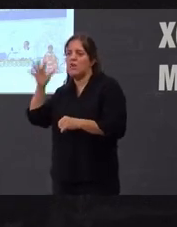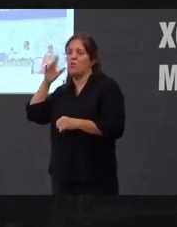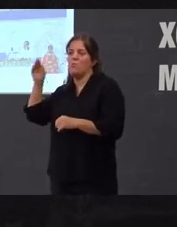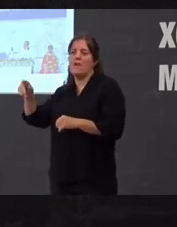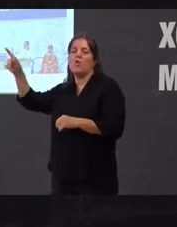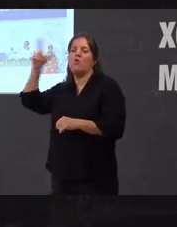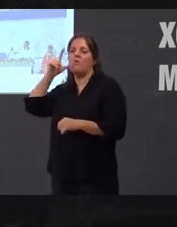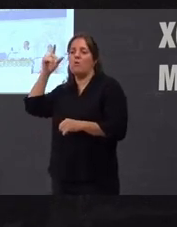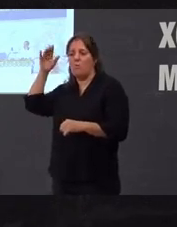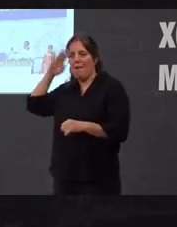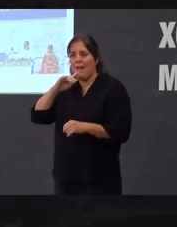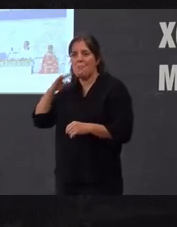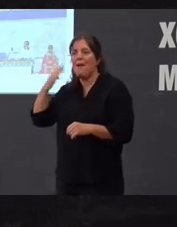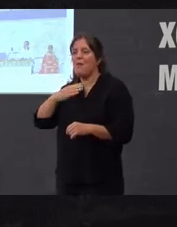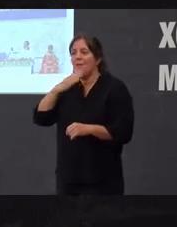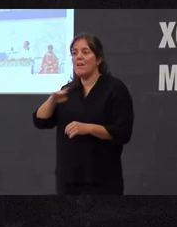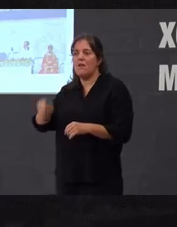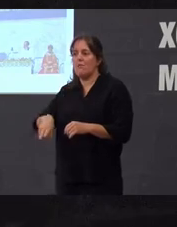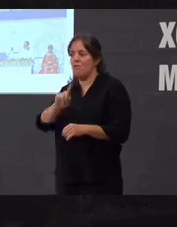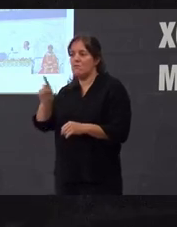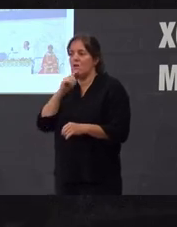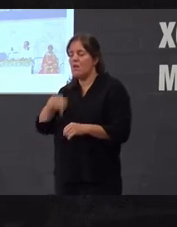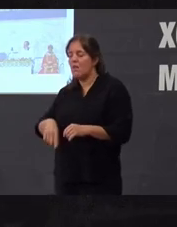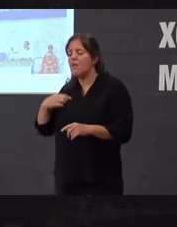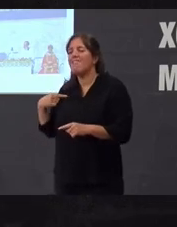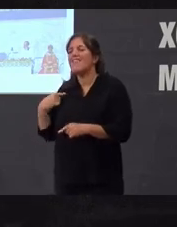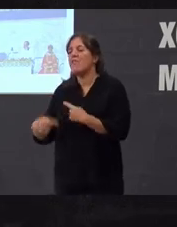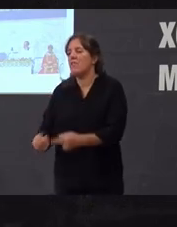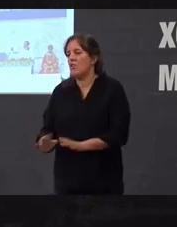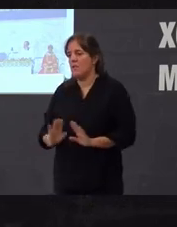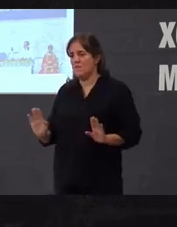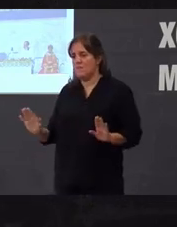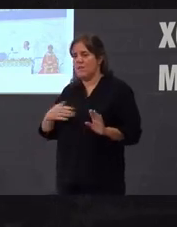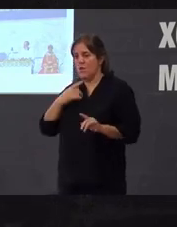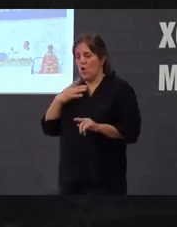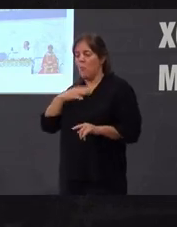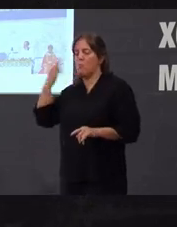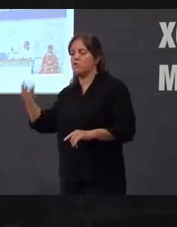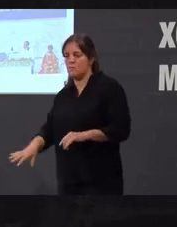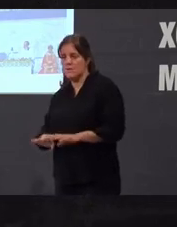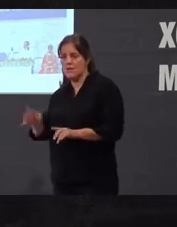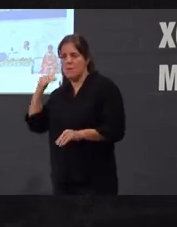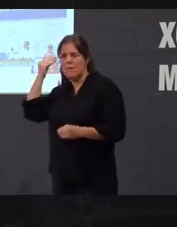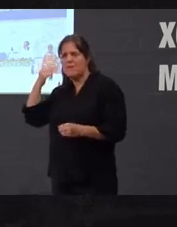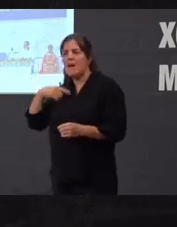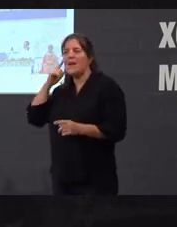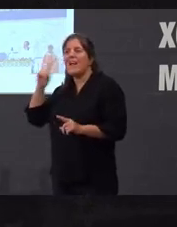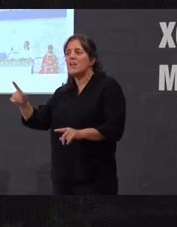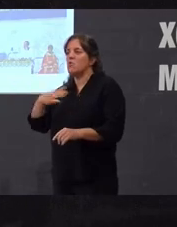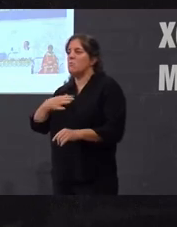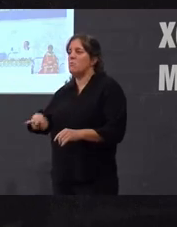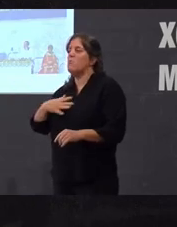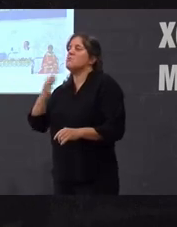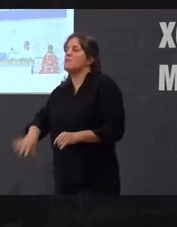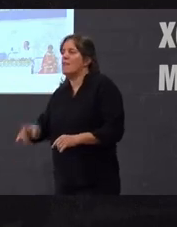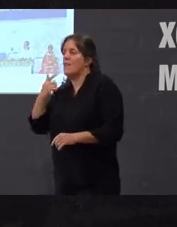británico, o un belga. No, no. Si eras católico, eras católico tradicionalista. No podía ser católico posibilista. Pensar ni tan siquiera en la posibilidad